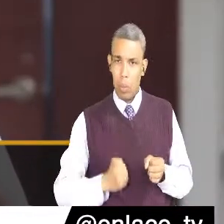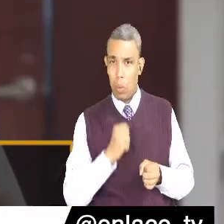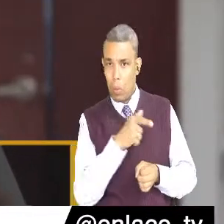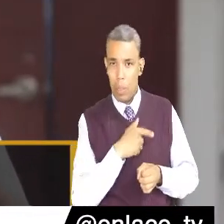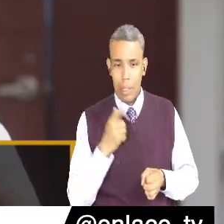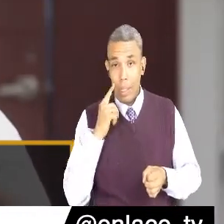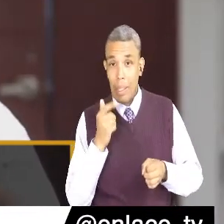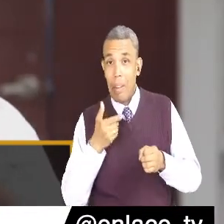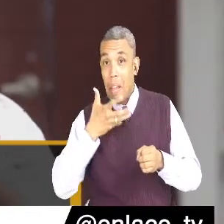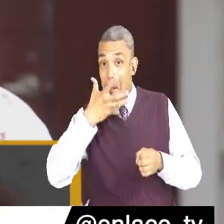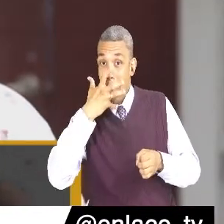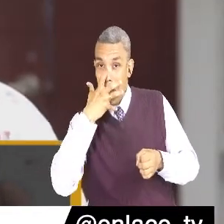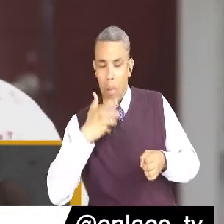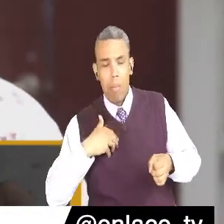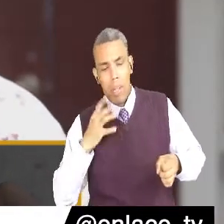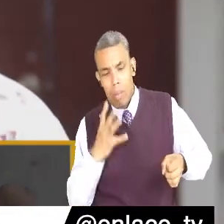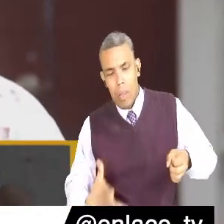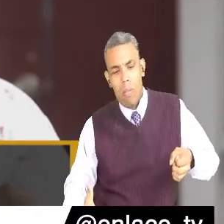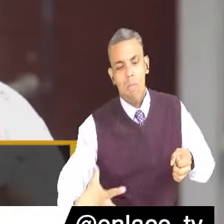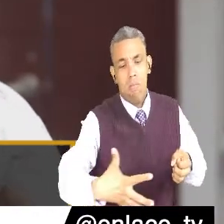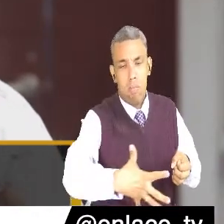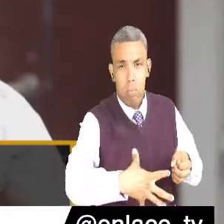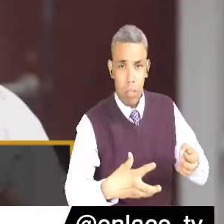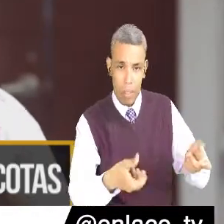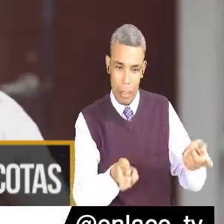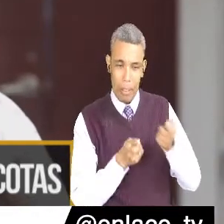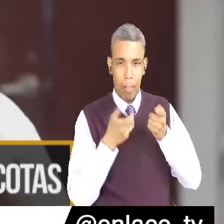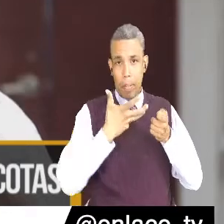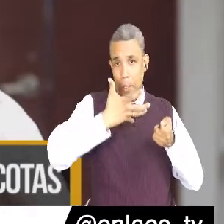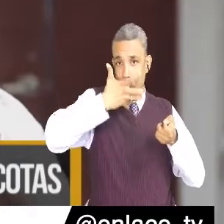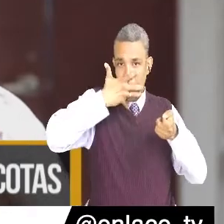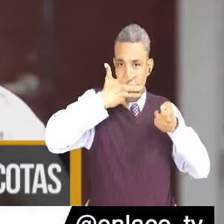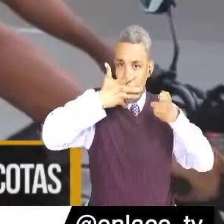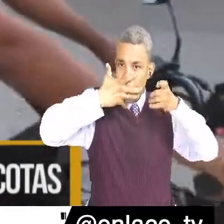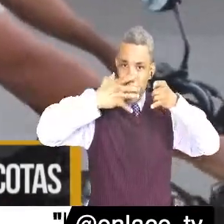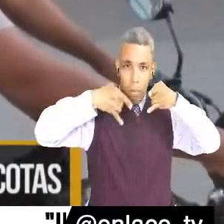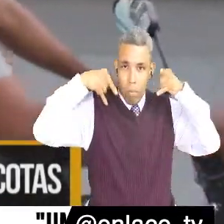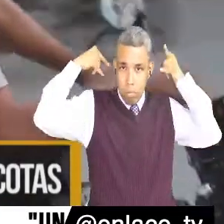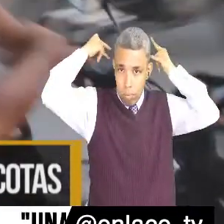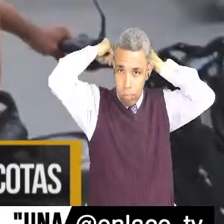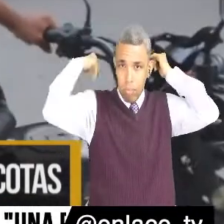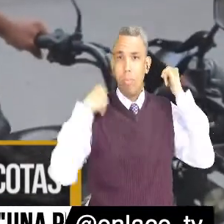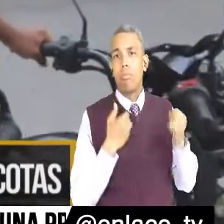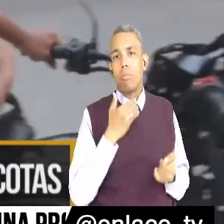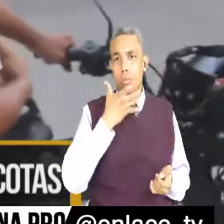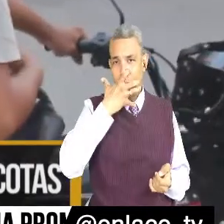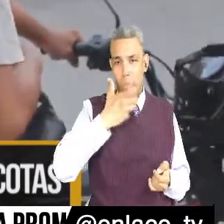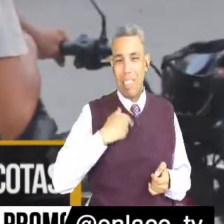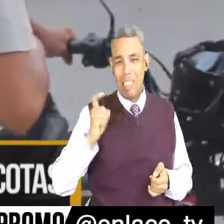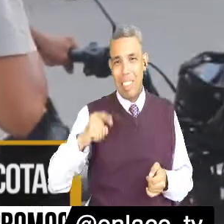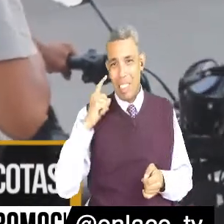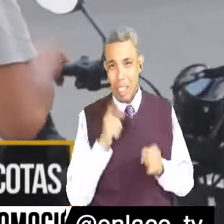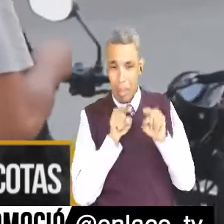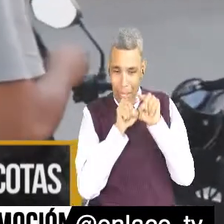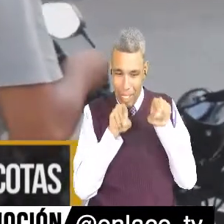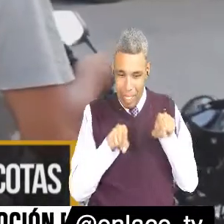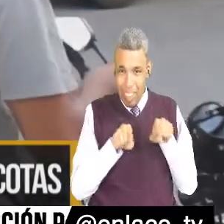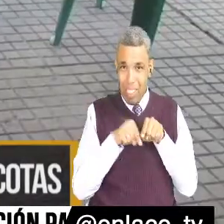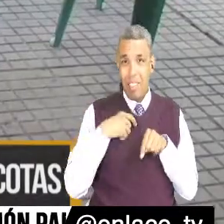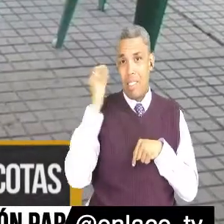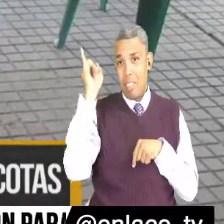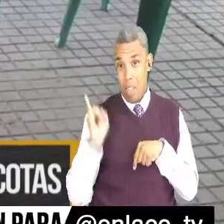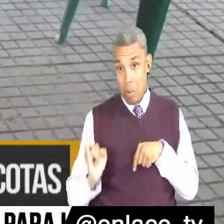cuenta que debemos de tener también lo que son las vacunas y tener el seguro. El no cumplimiento de la tenencia responsable de los animales